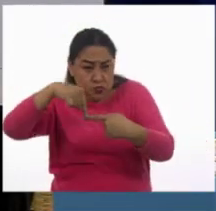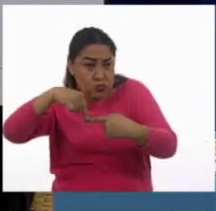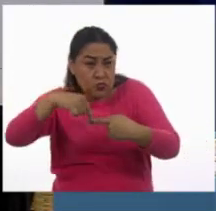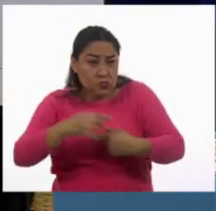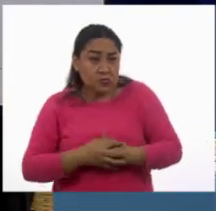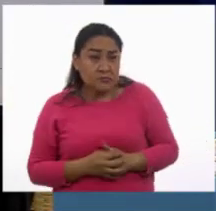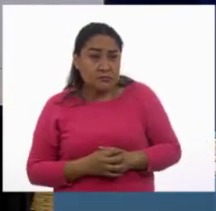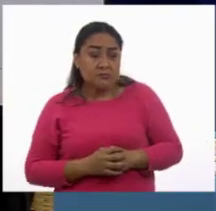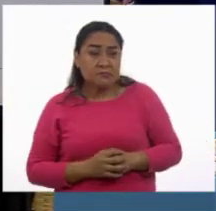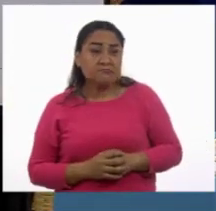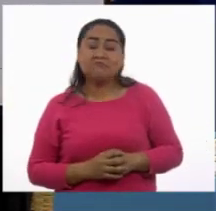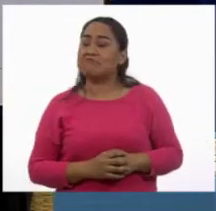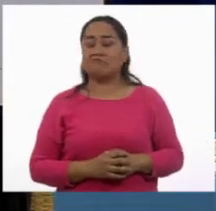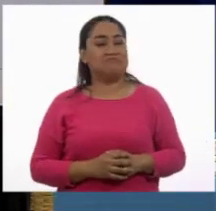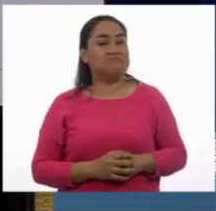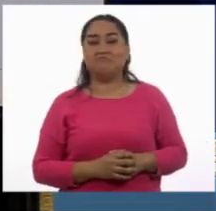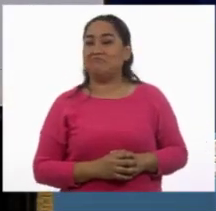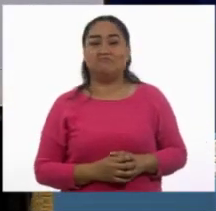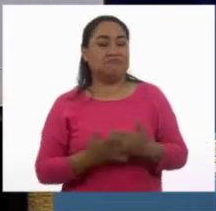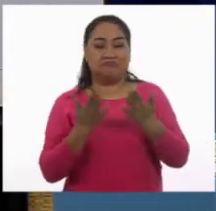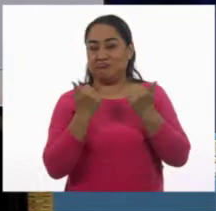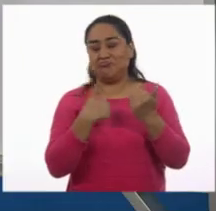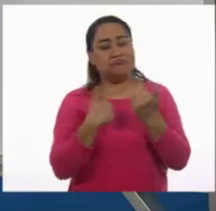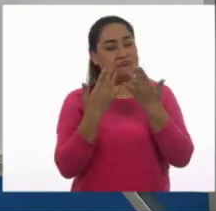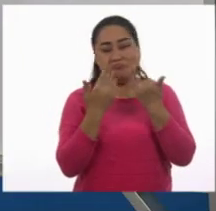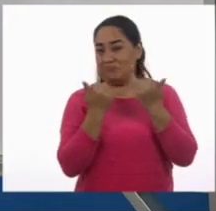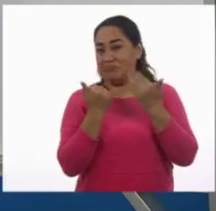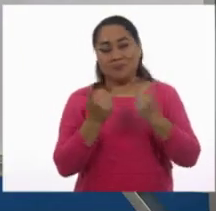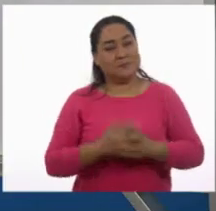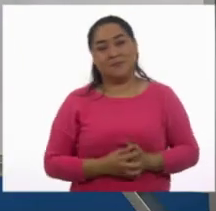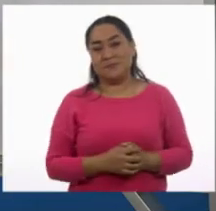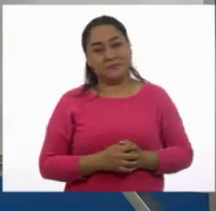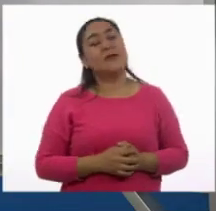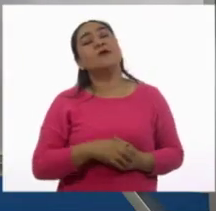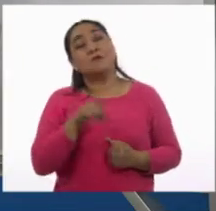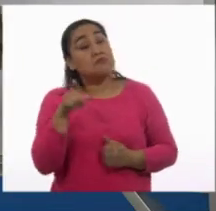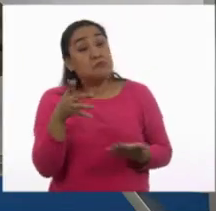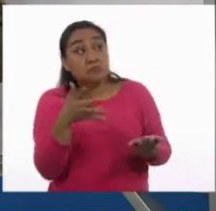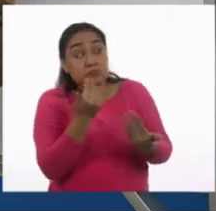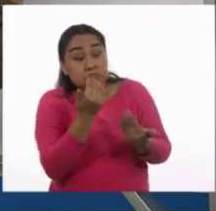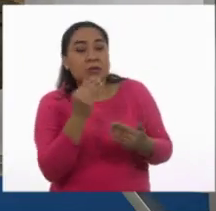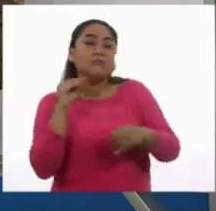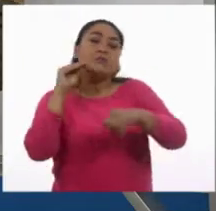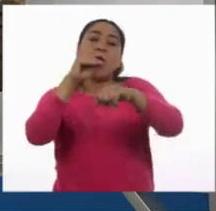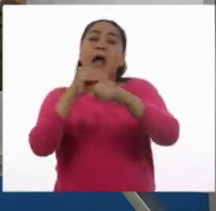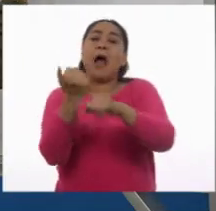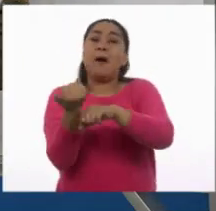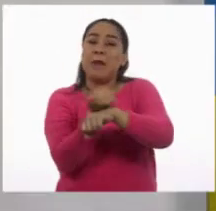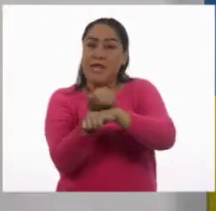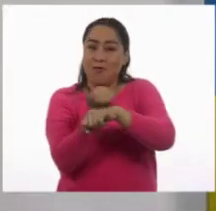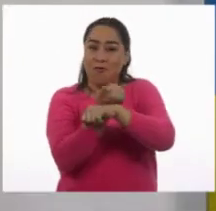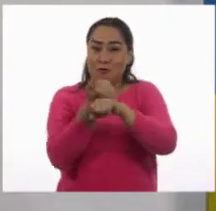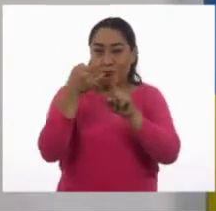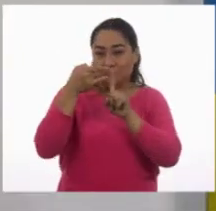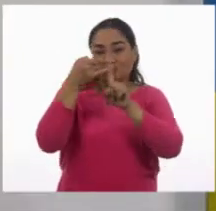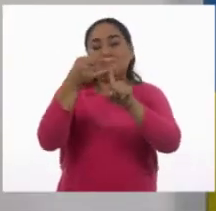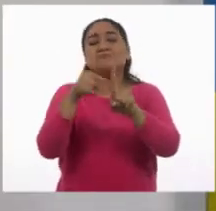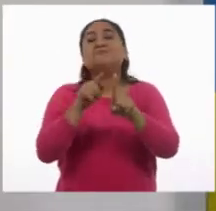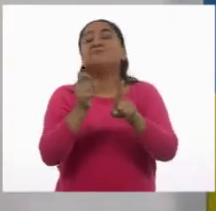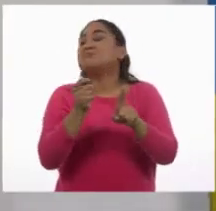No, María, no tengo nada en el G7. Entonces tienes que colocar papelito amarillo, ahora sí. Ah, qué